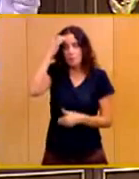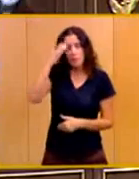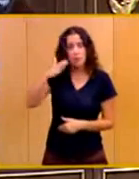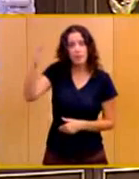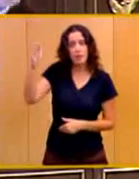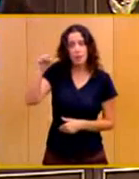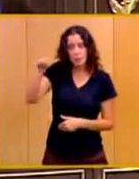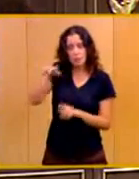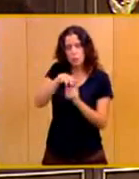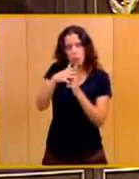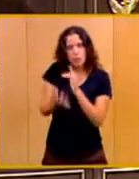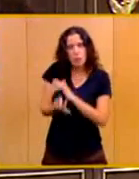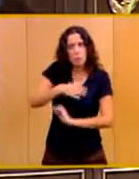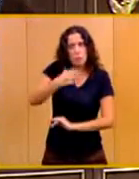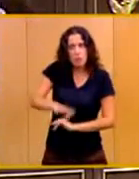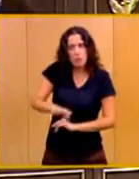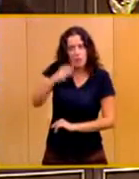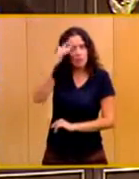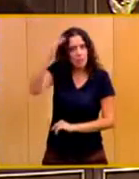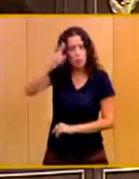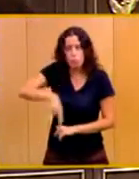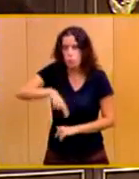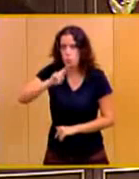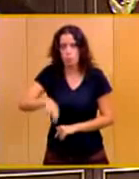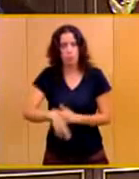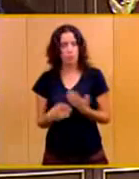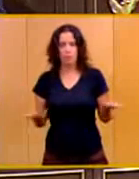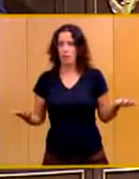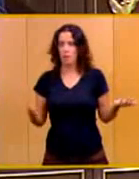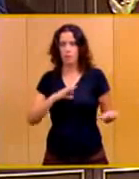hubiera podido ocurrir, señoría. Es que no estamos...